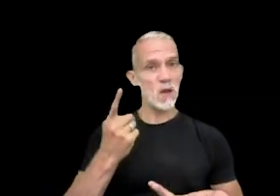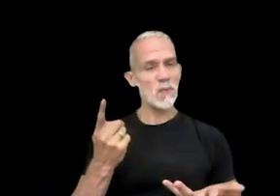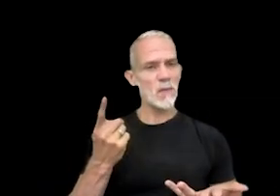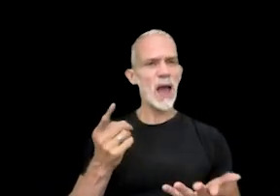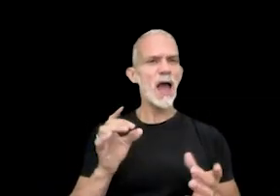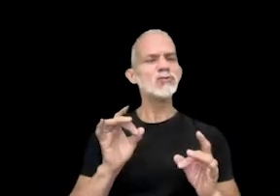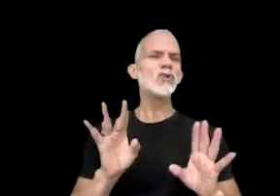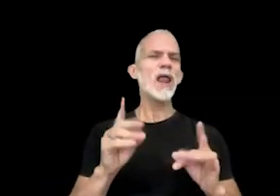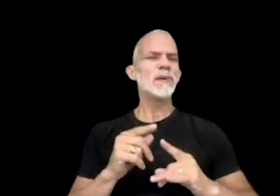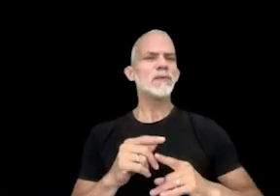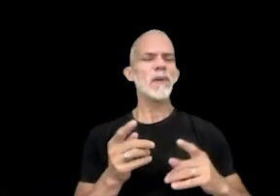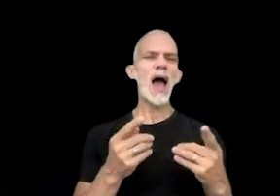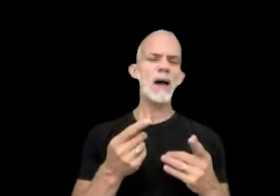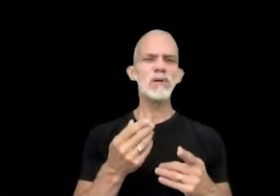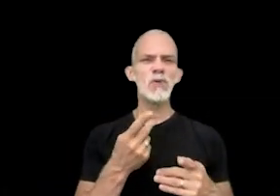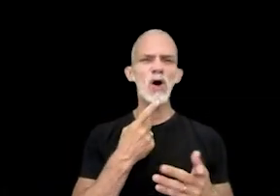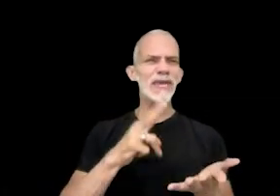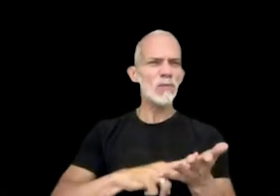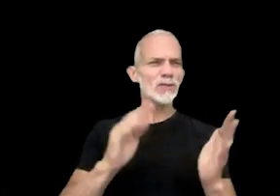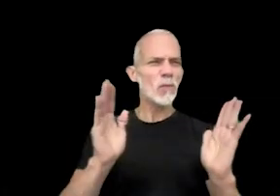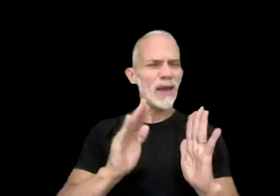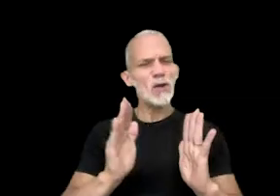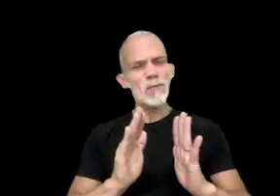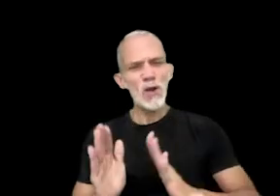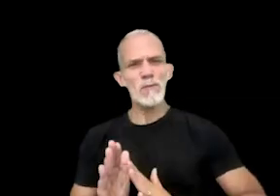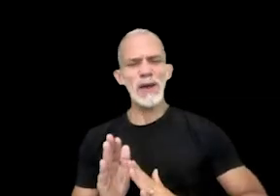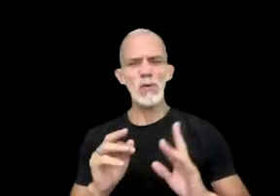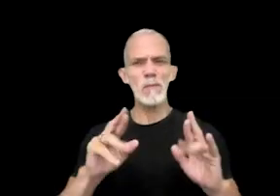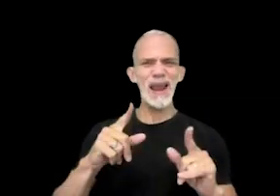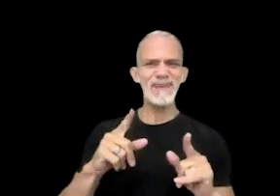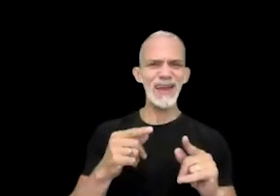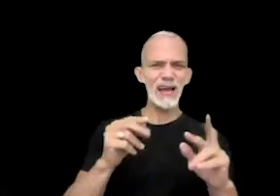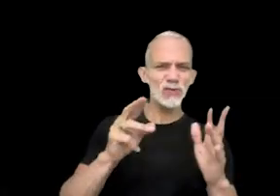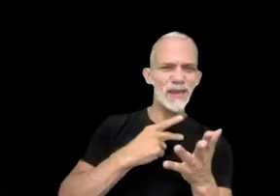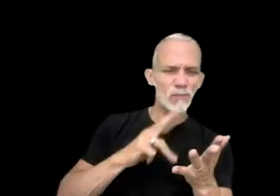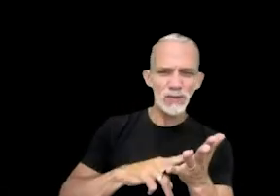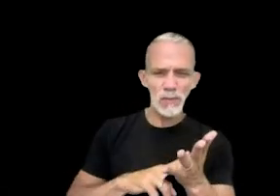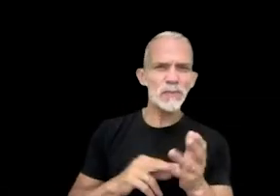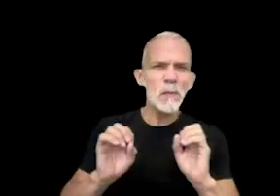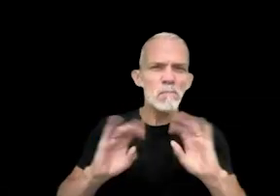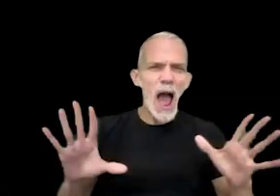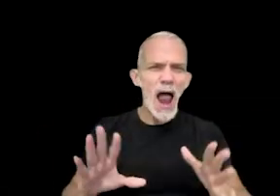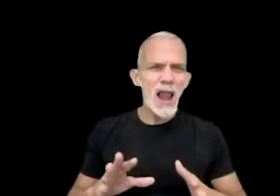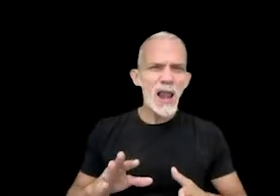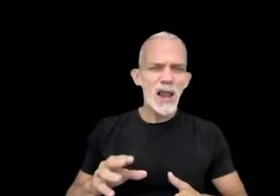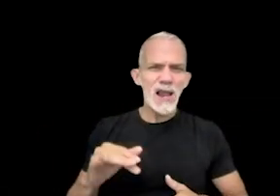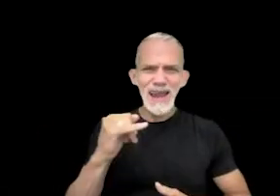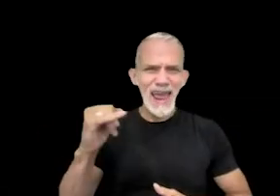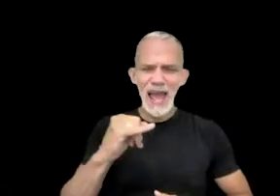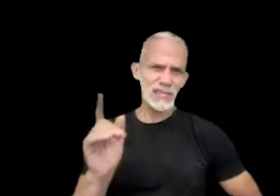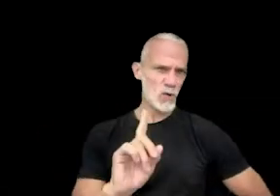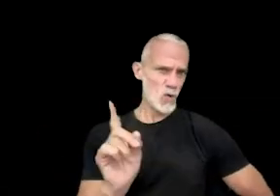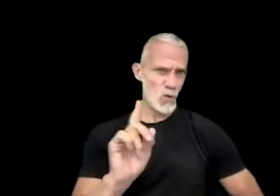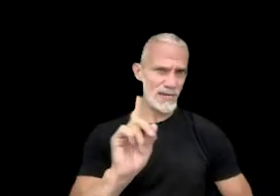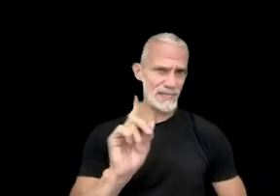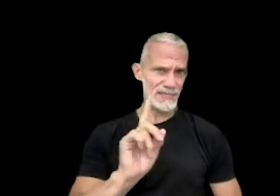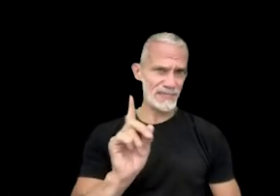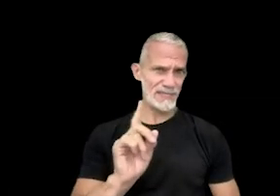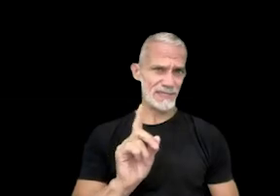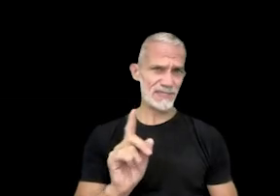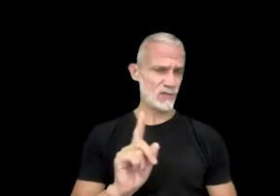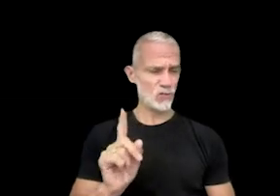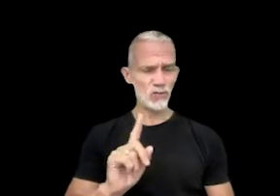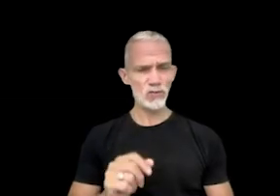simple título, el simple nomen juris, planificación fiscal, es una actividad lesiva o artera al contribuyente. No, no lo